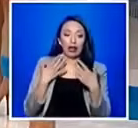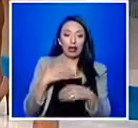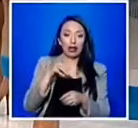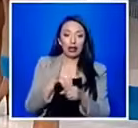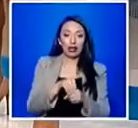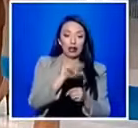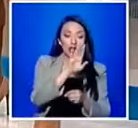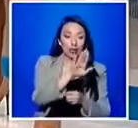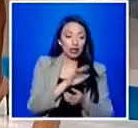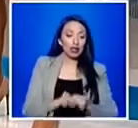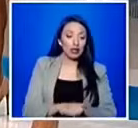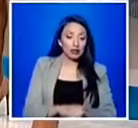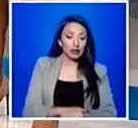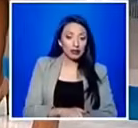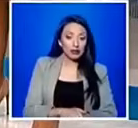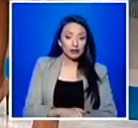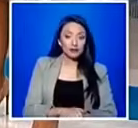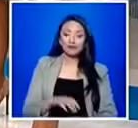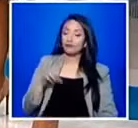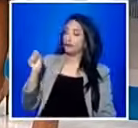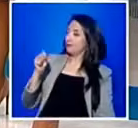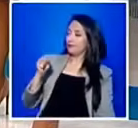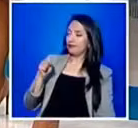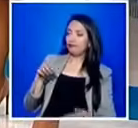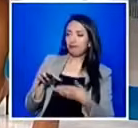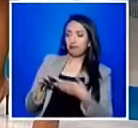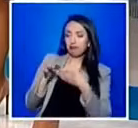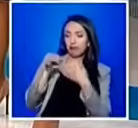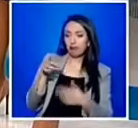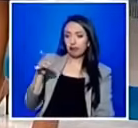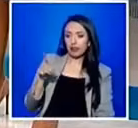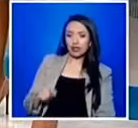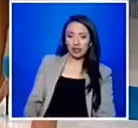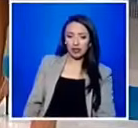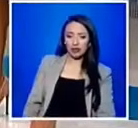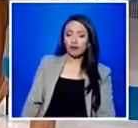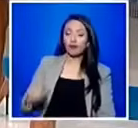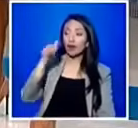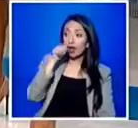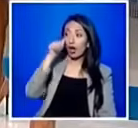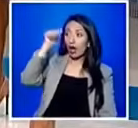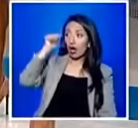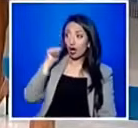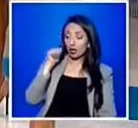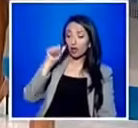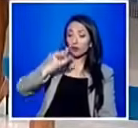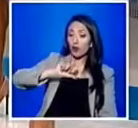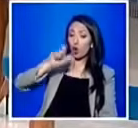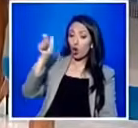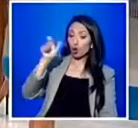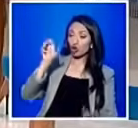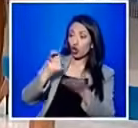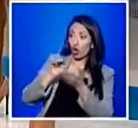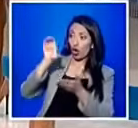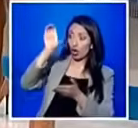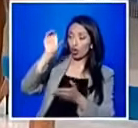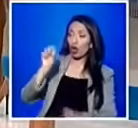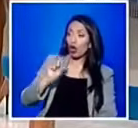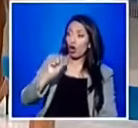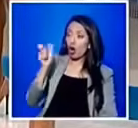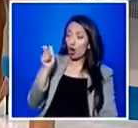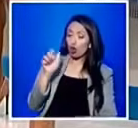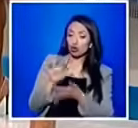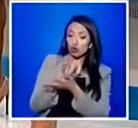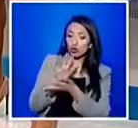esa institución educativa. Sí, bueno, vamos a estar muy pendientes, sobre todo porque ayer salíamos en otras instituciones educativas donde sí existían